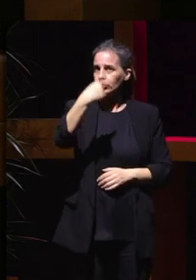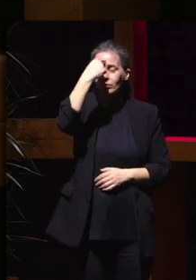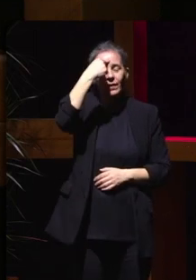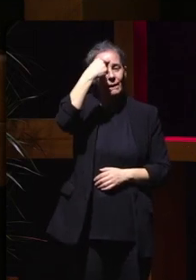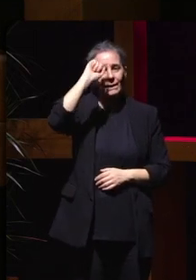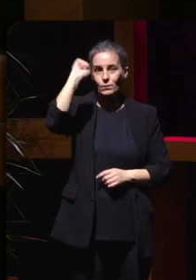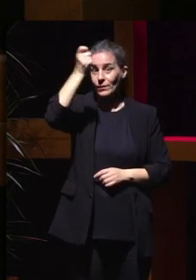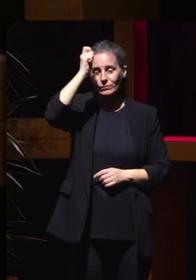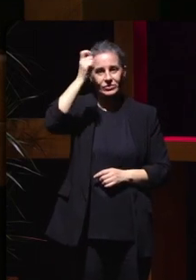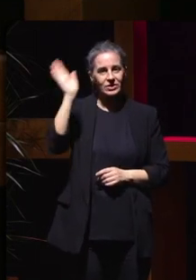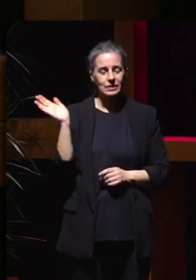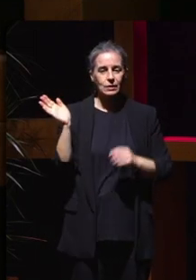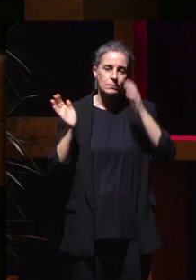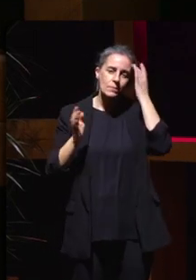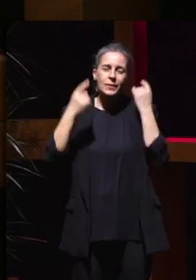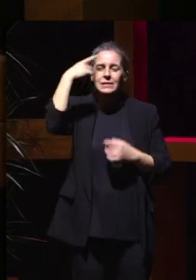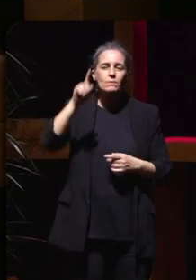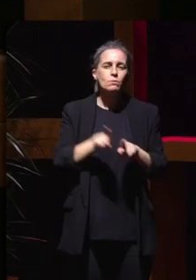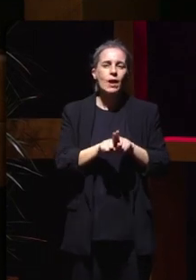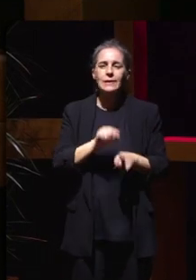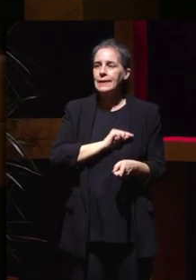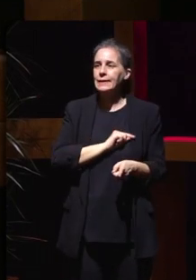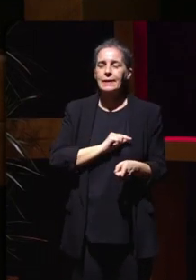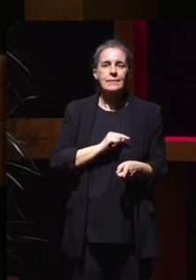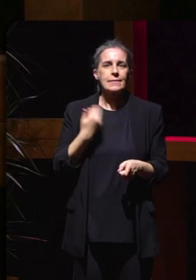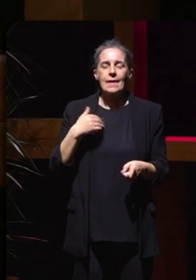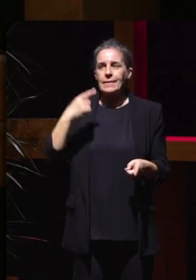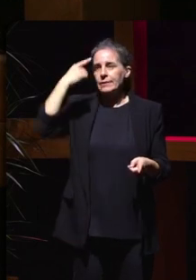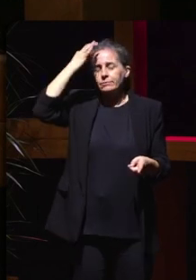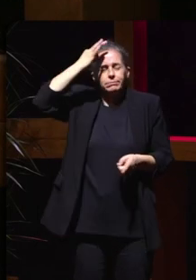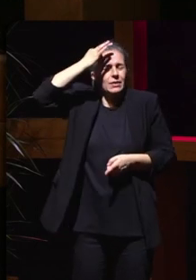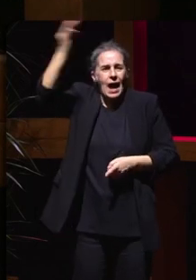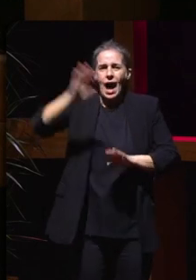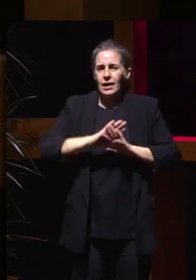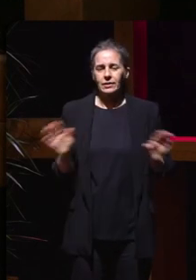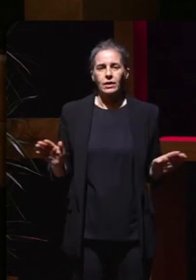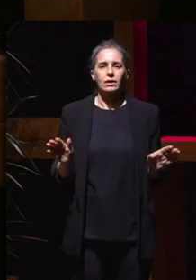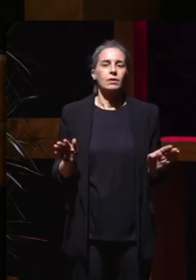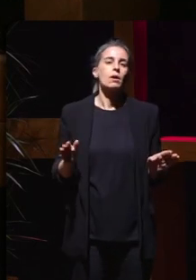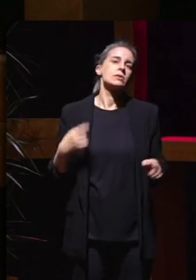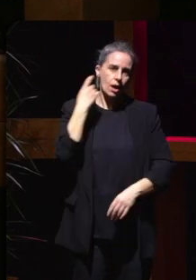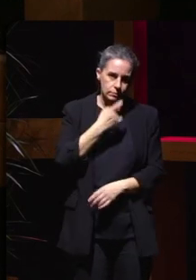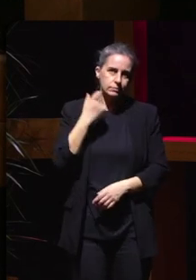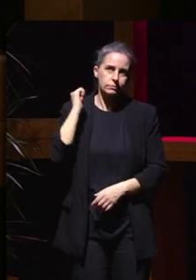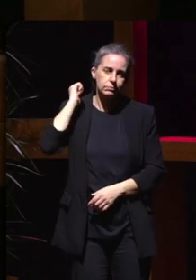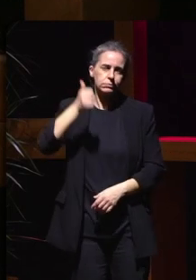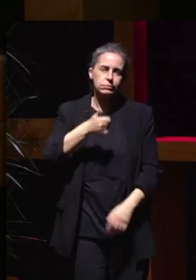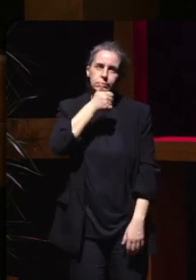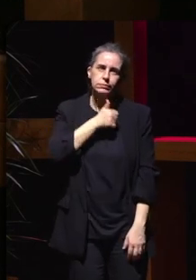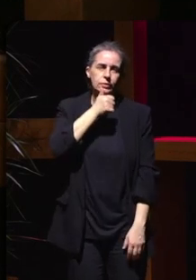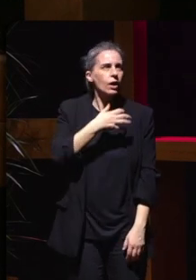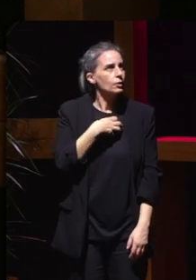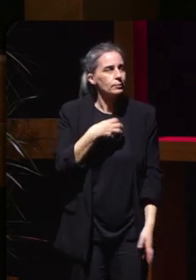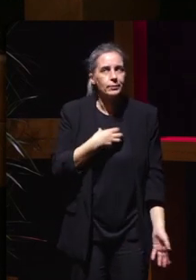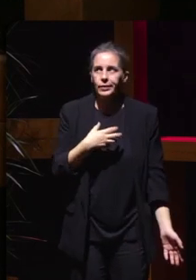estaba buscando sentido es que ya está de espartas o sea pasadas mucho tiempo diciendo Esto no puede ser esto no puede ser tal pero un día te levantas